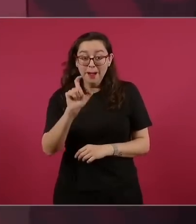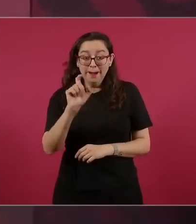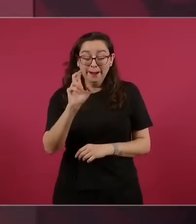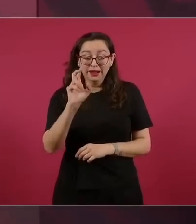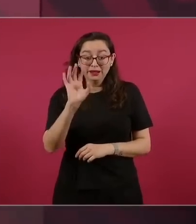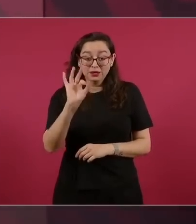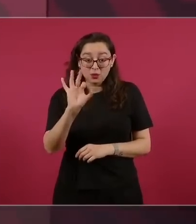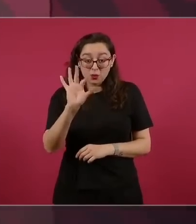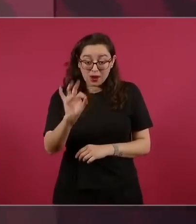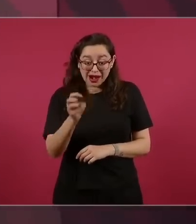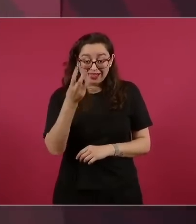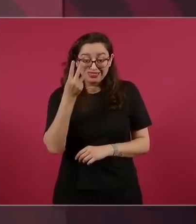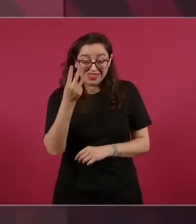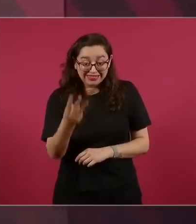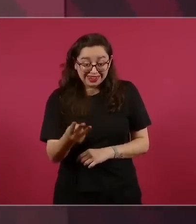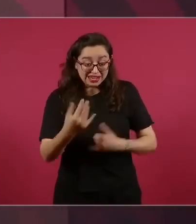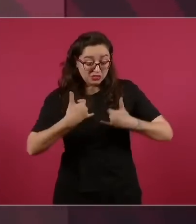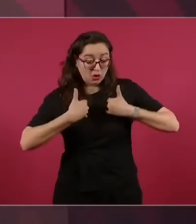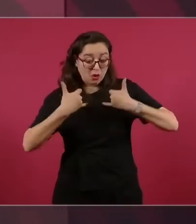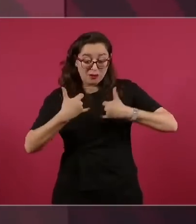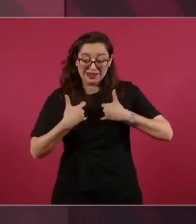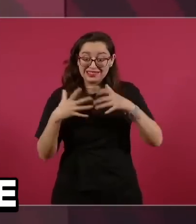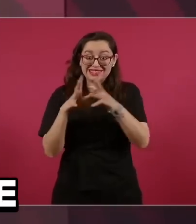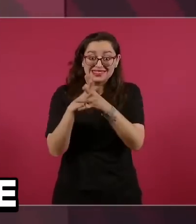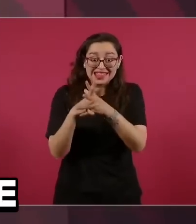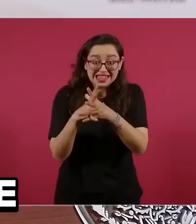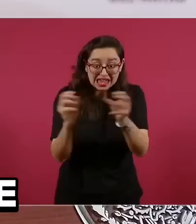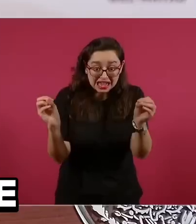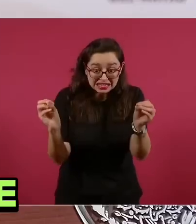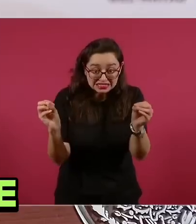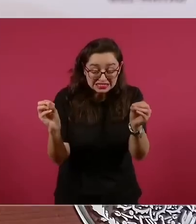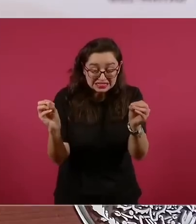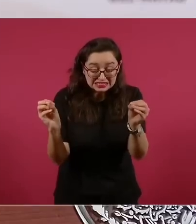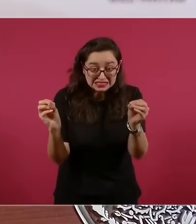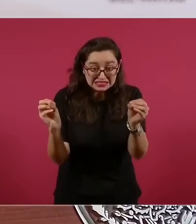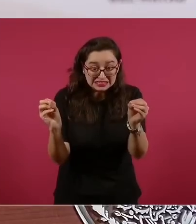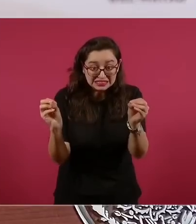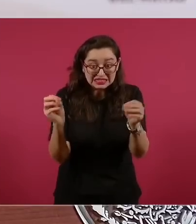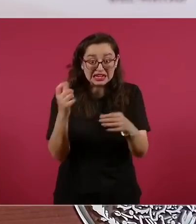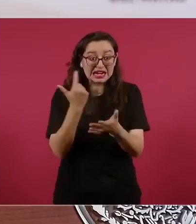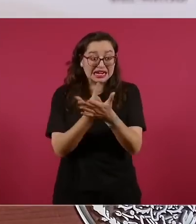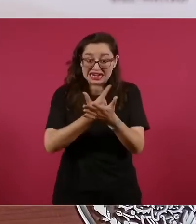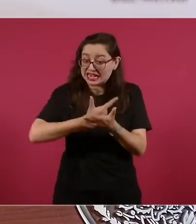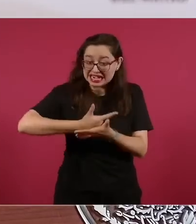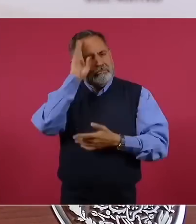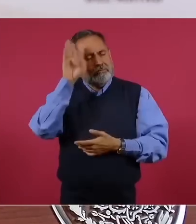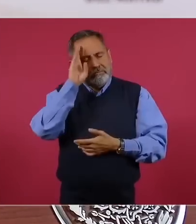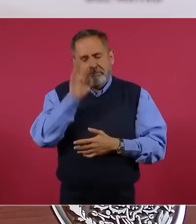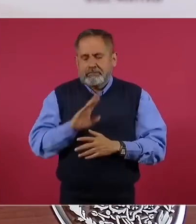de 43 jóvenes. Estamos hablando de un agravio mayor,